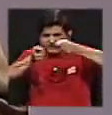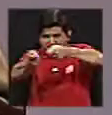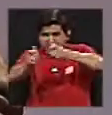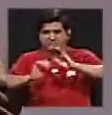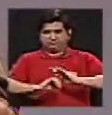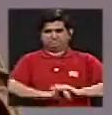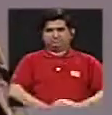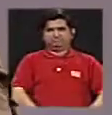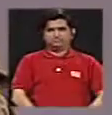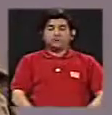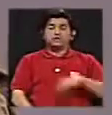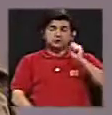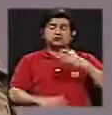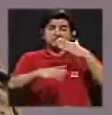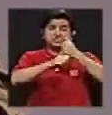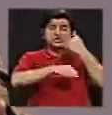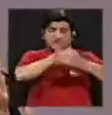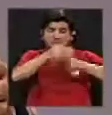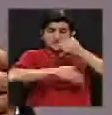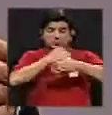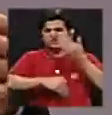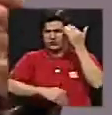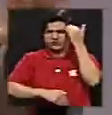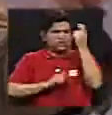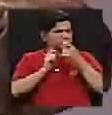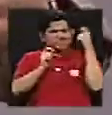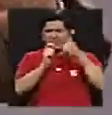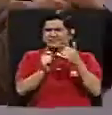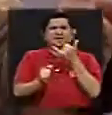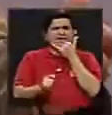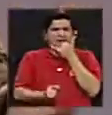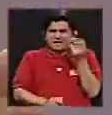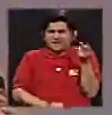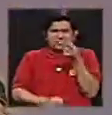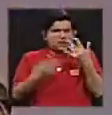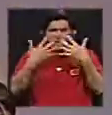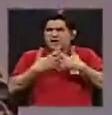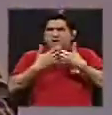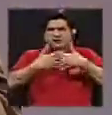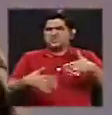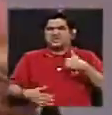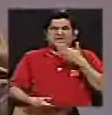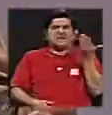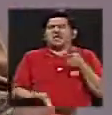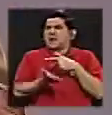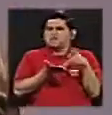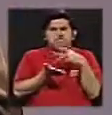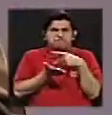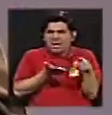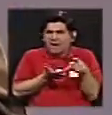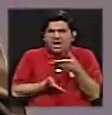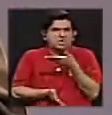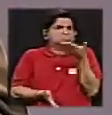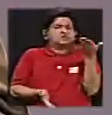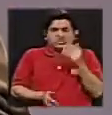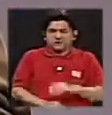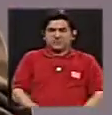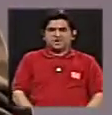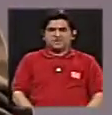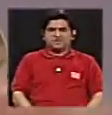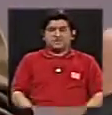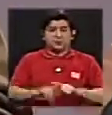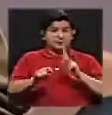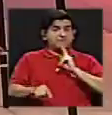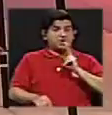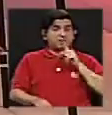Entonces, efectivamente, la cesión se produce. No se sabe muy bien qué pasó entre esas dos empresas, qué hubo allí, si hubo pagos, o, a saber. Pero lo